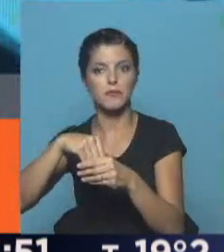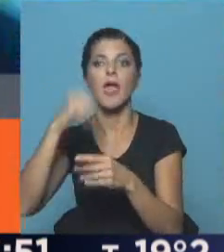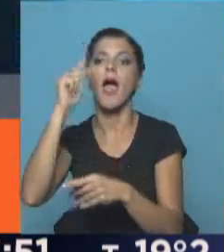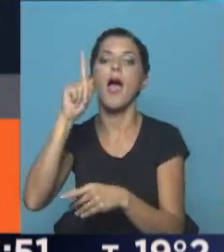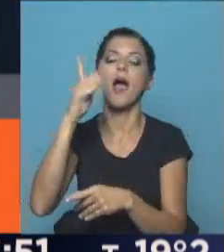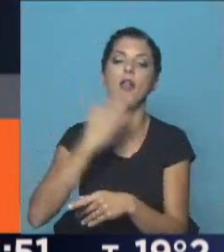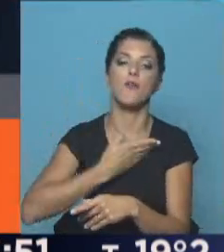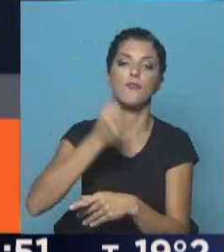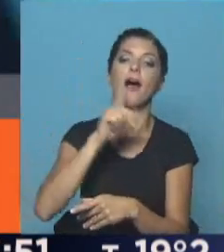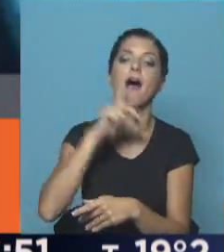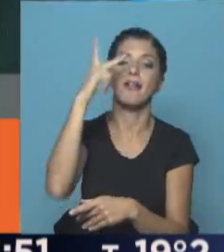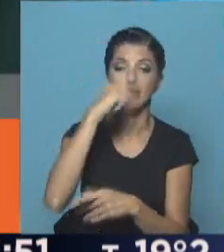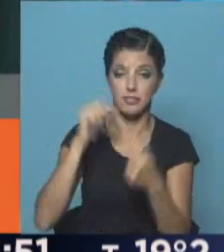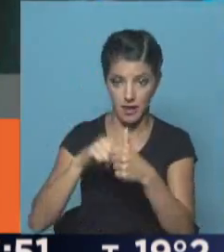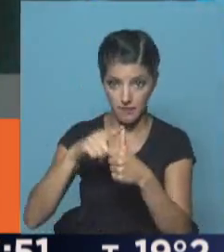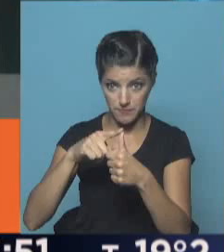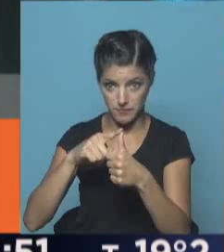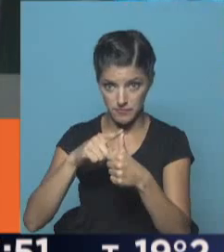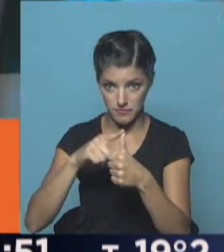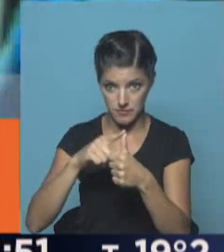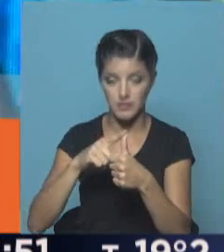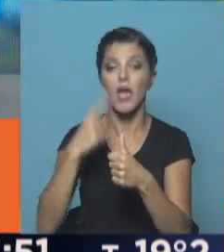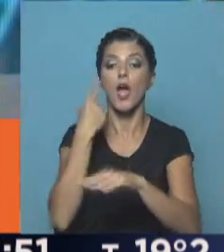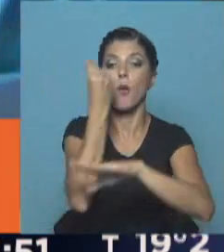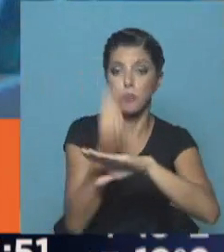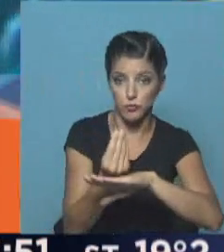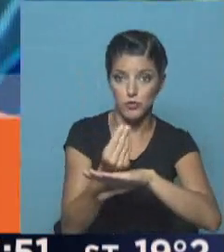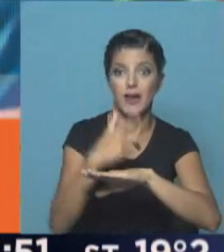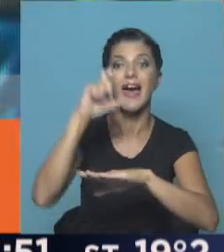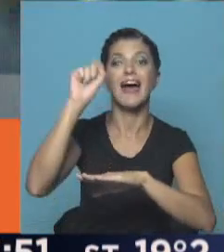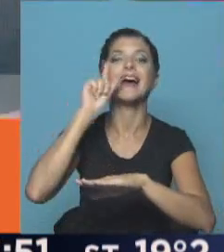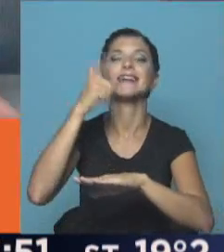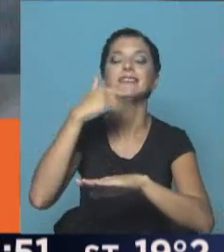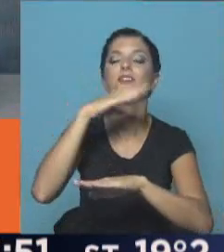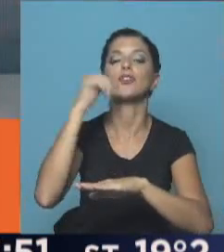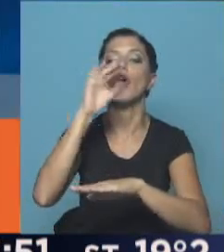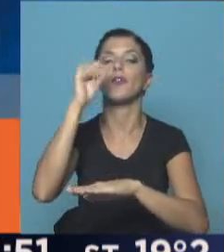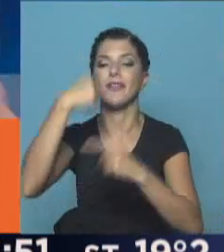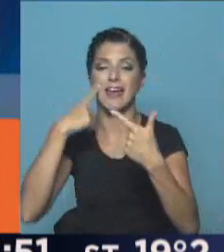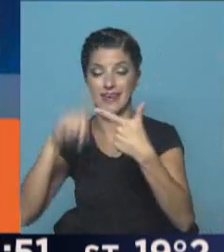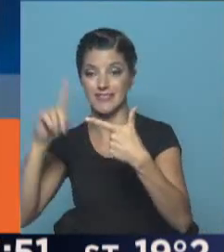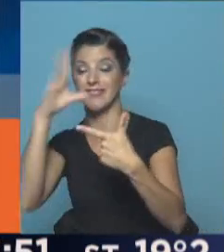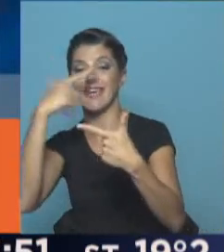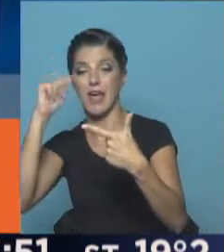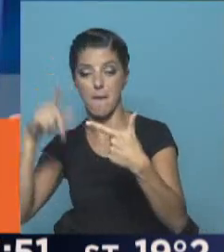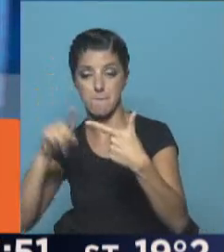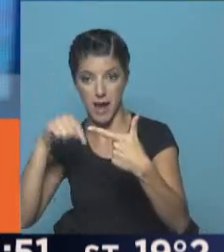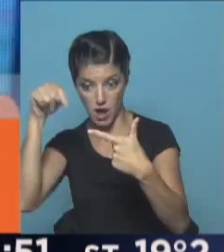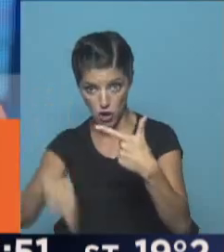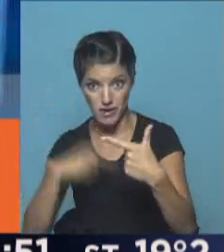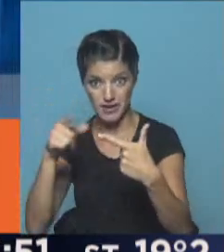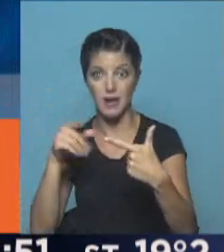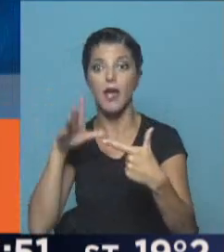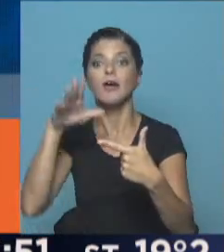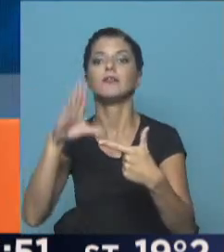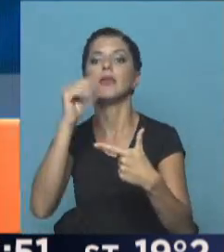es el partido, claro, de Mahmoud Abbas, que es el que gobierna Cisjordania, y Hamas, que se quieren reinsertar hoy a través de Barghouti. ¿Quién